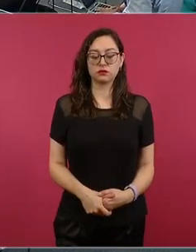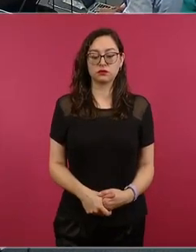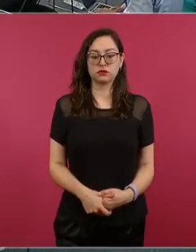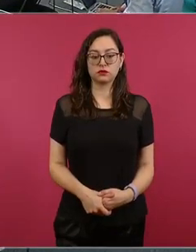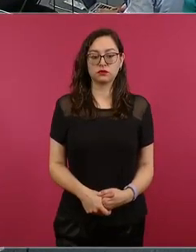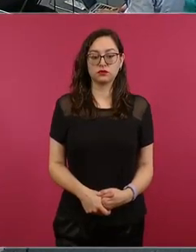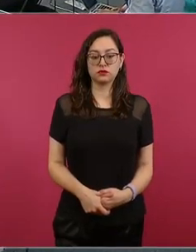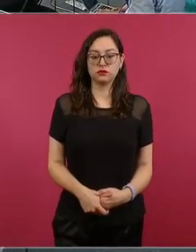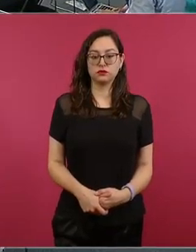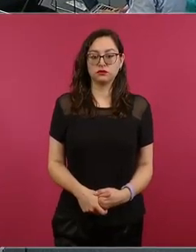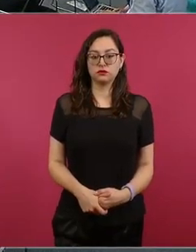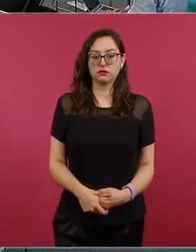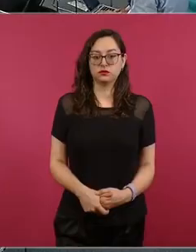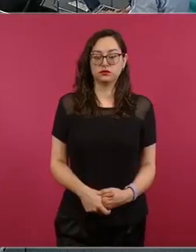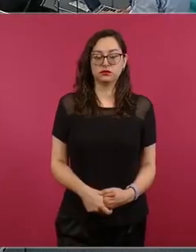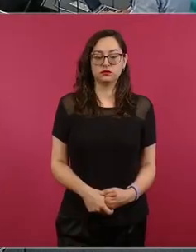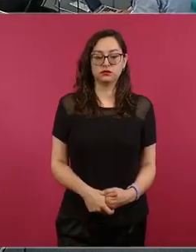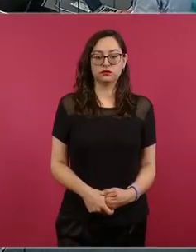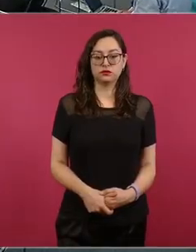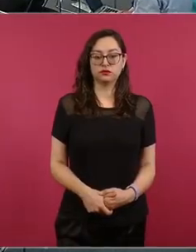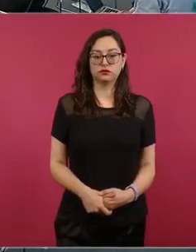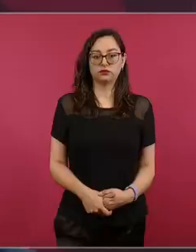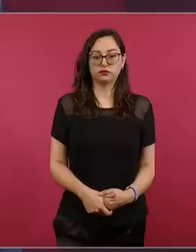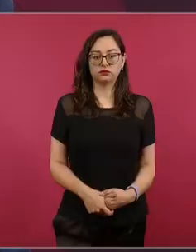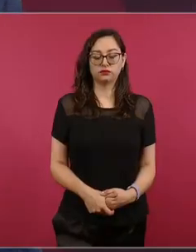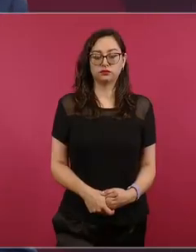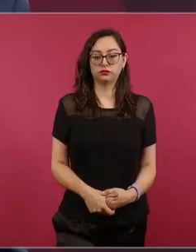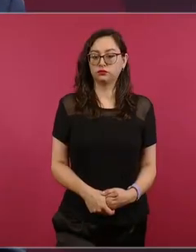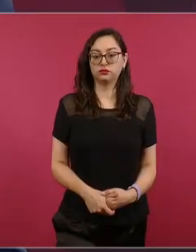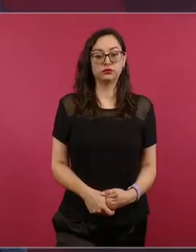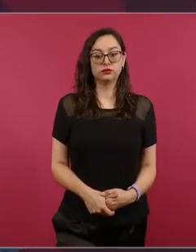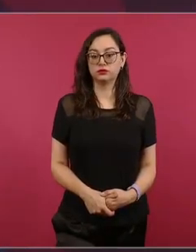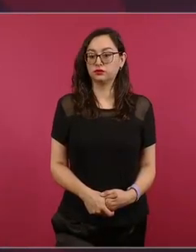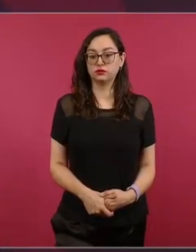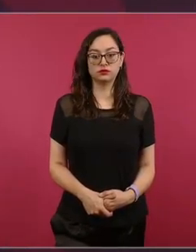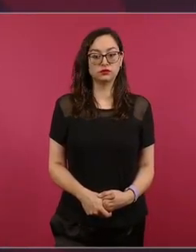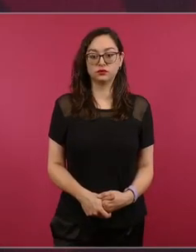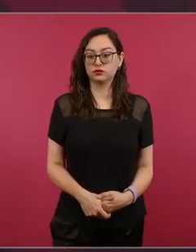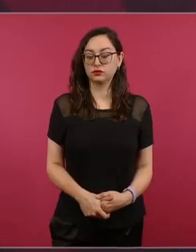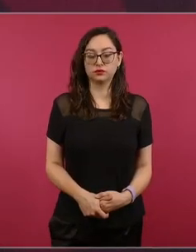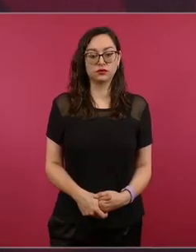Roberto Canseco, que defendió la. El empleado de embajada de México en Ecuador. Ah, no, no, no, no, no.